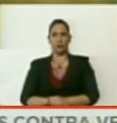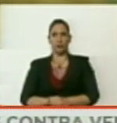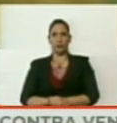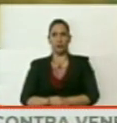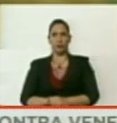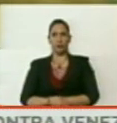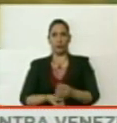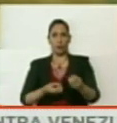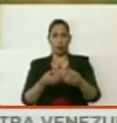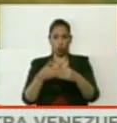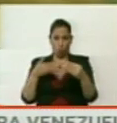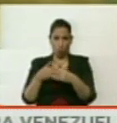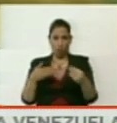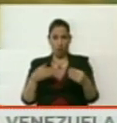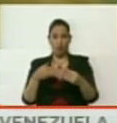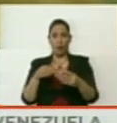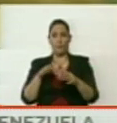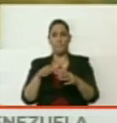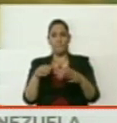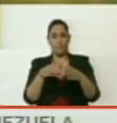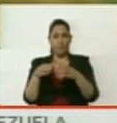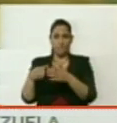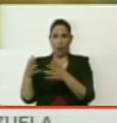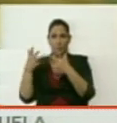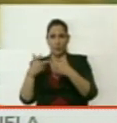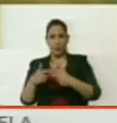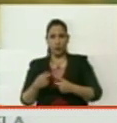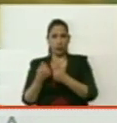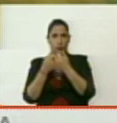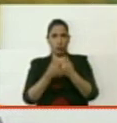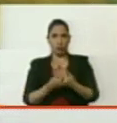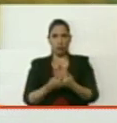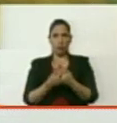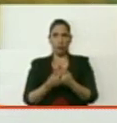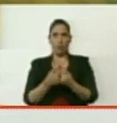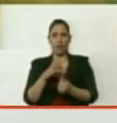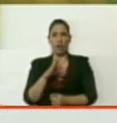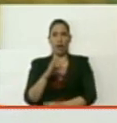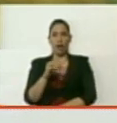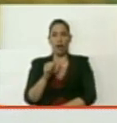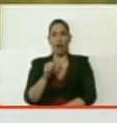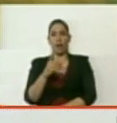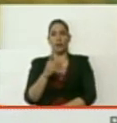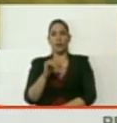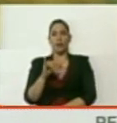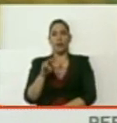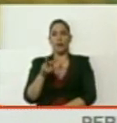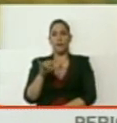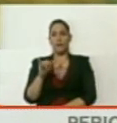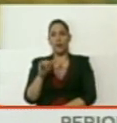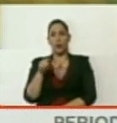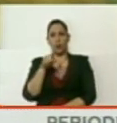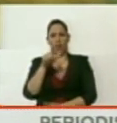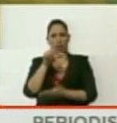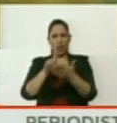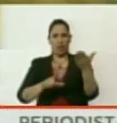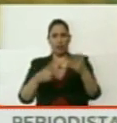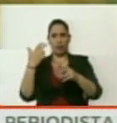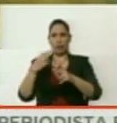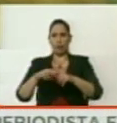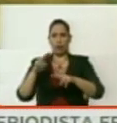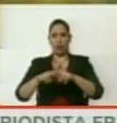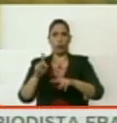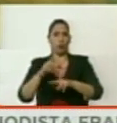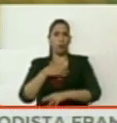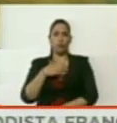divisas por parte del sistema de administración de divisas de entonces, de Cadivi, bueno, usted ya está en la lista negra y no podrá entonces tener